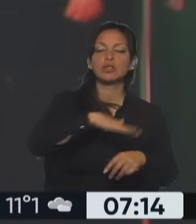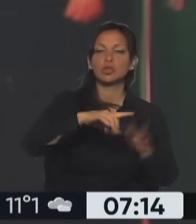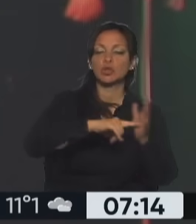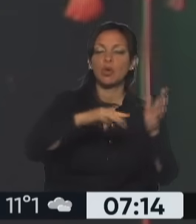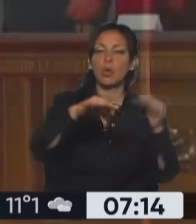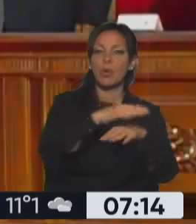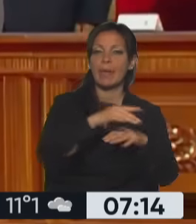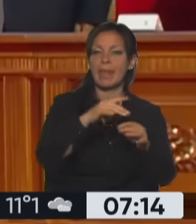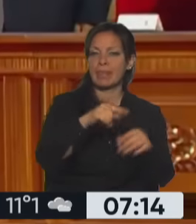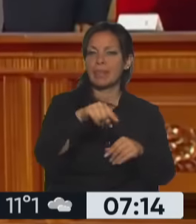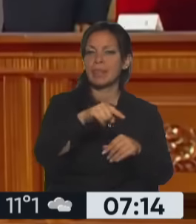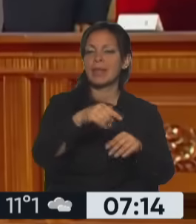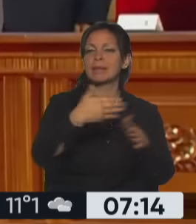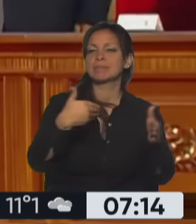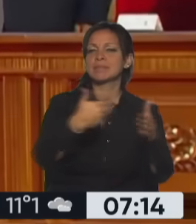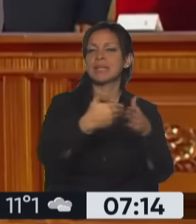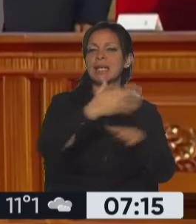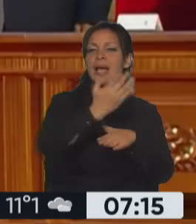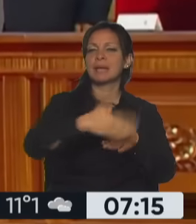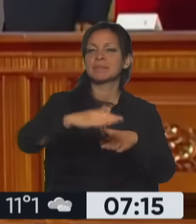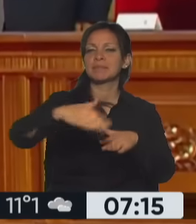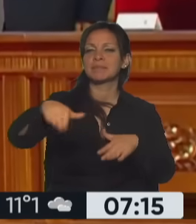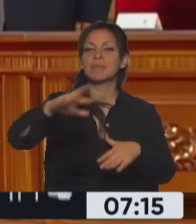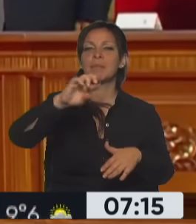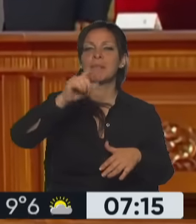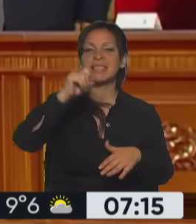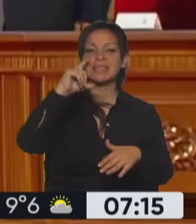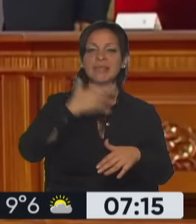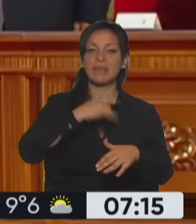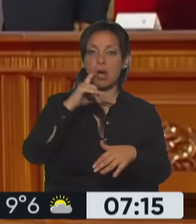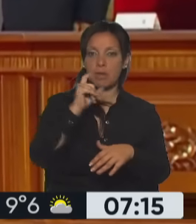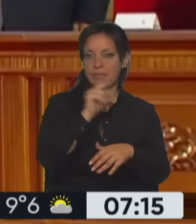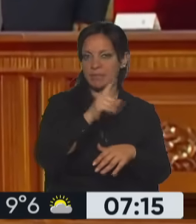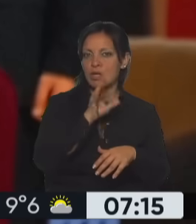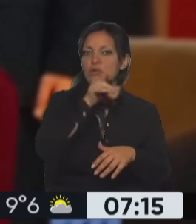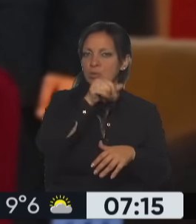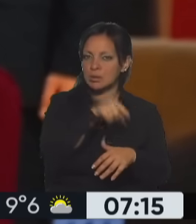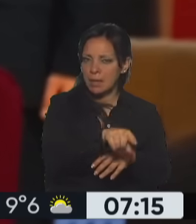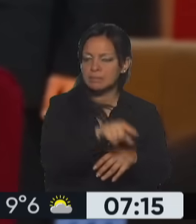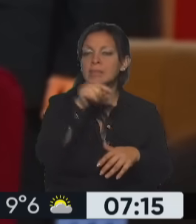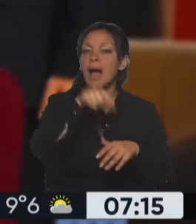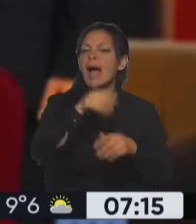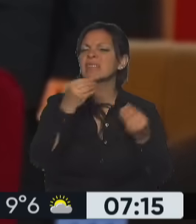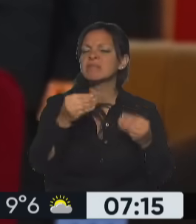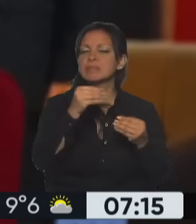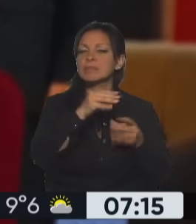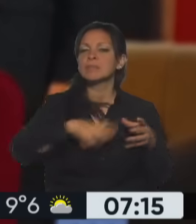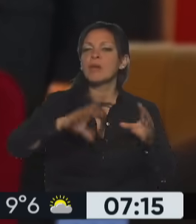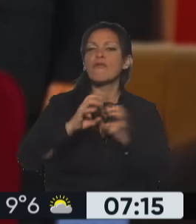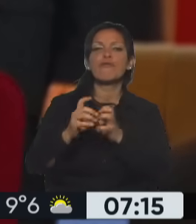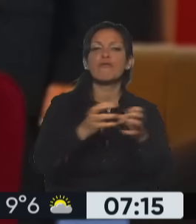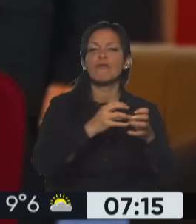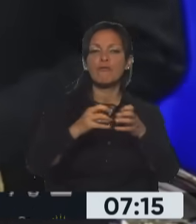una ciudad que está en el Pacífico es en la costa pacífica de Rusia en donde se desarrolla el foro económico Oriental